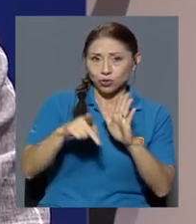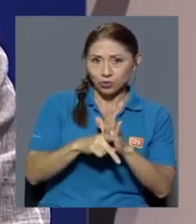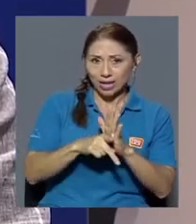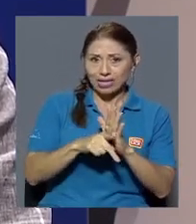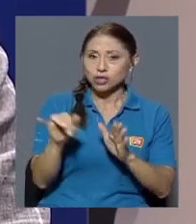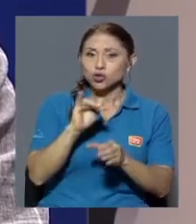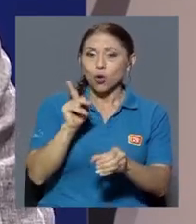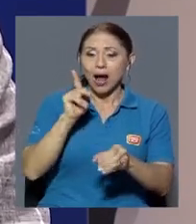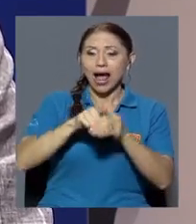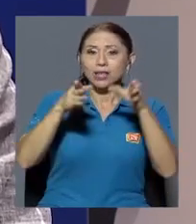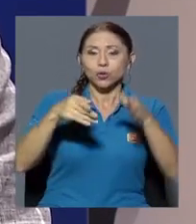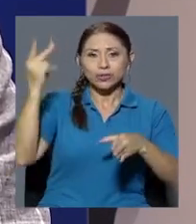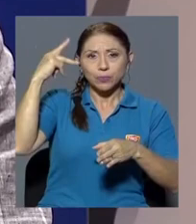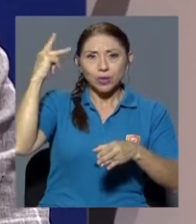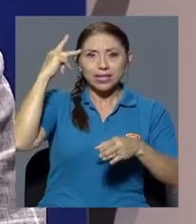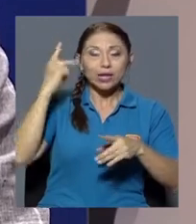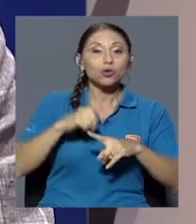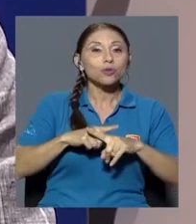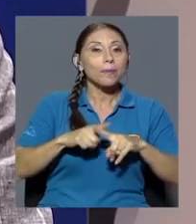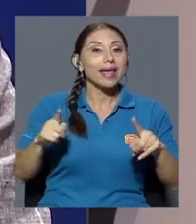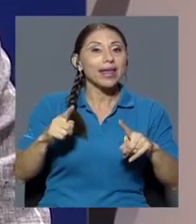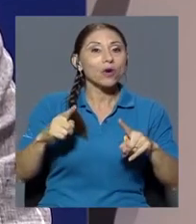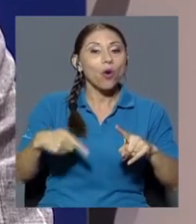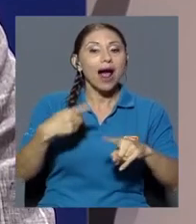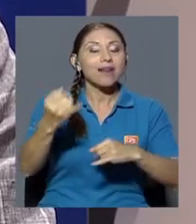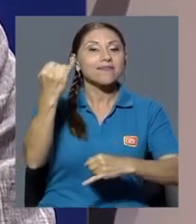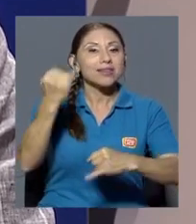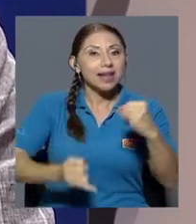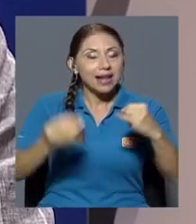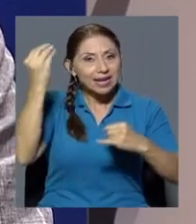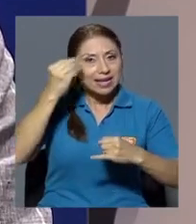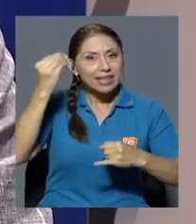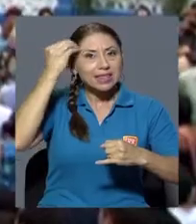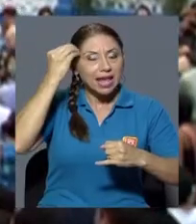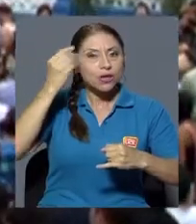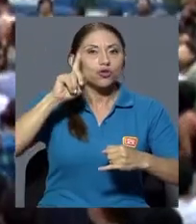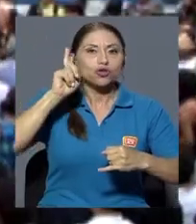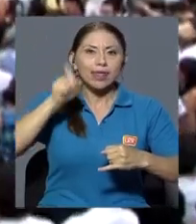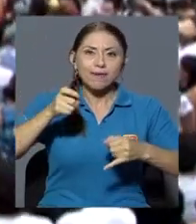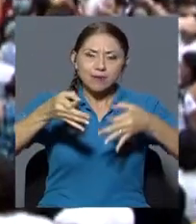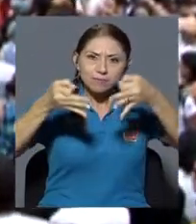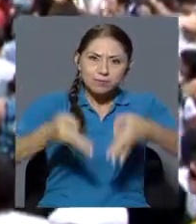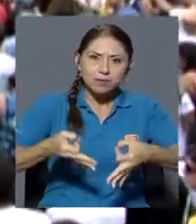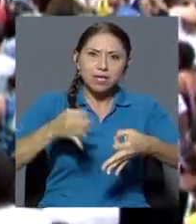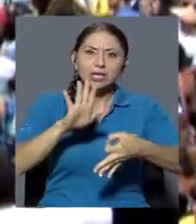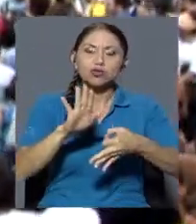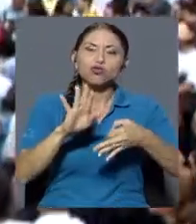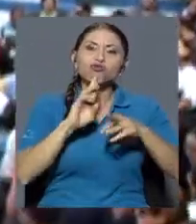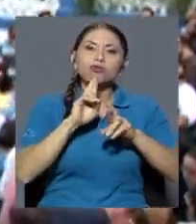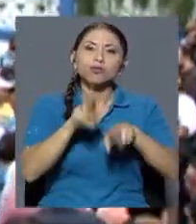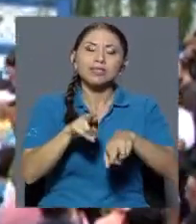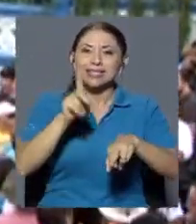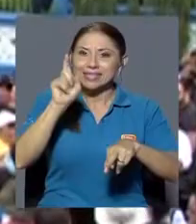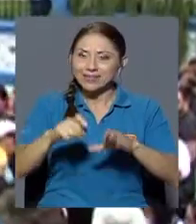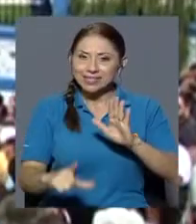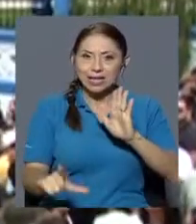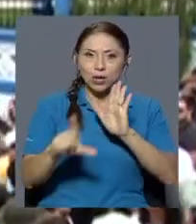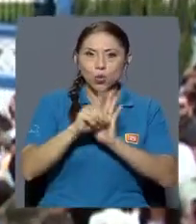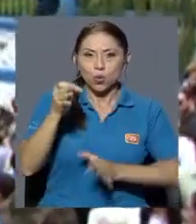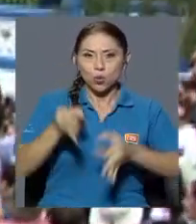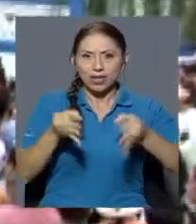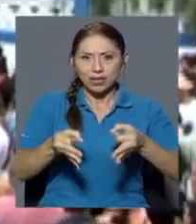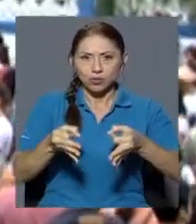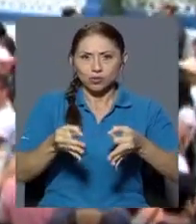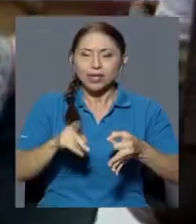pero al final de cuentas los criterios que deben imperar en sus dientes sus resoluciones son jurídicos tienen que tienen que ser